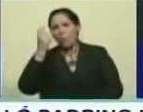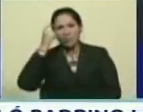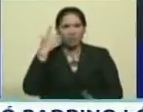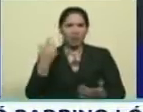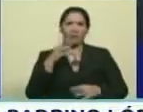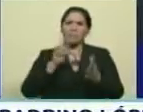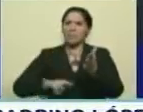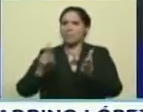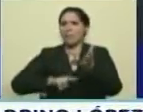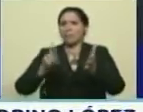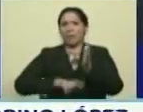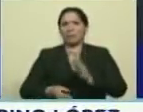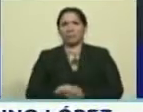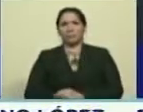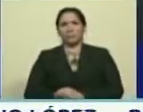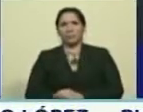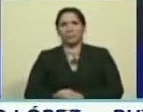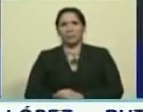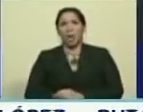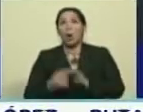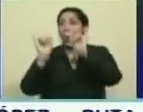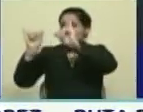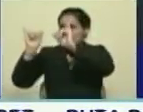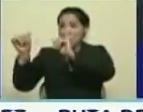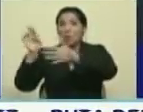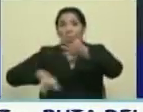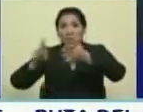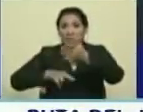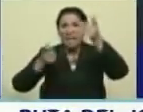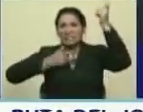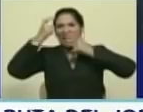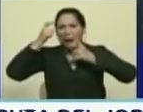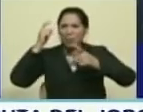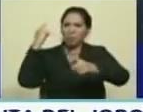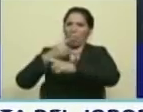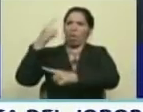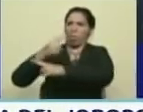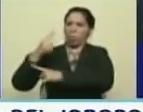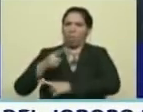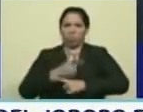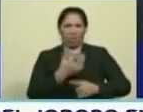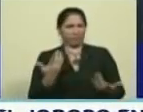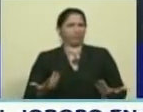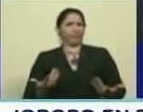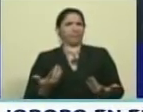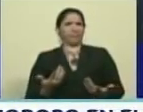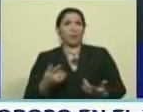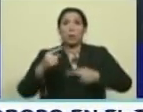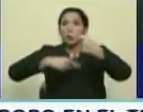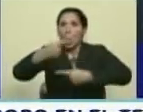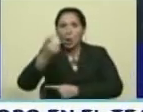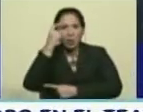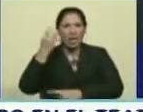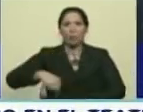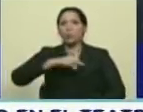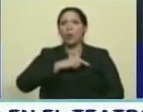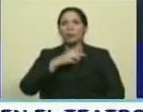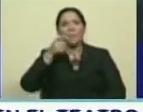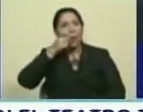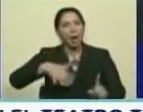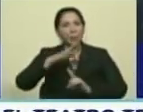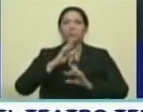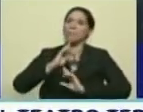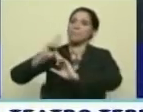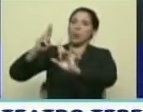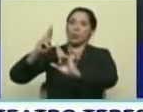Los mismos que repetían, Chávez dictador, Chávez dictador, Chávez dictador. Pero todos los días nuestro pueblo responde